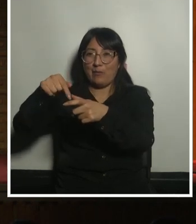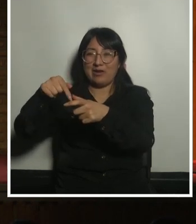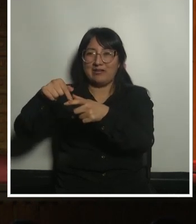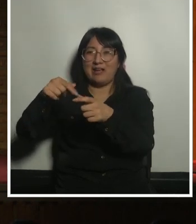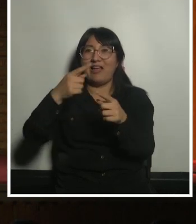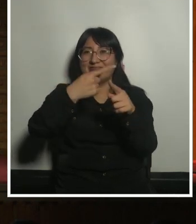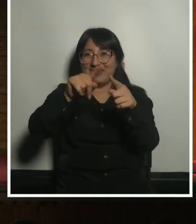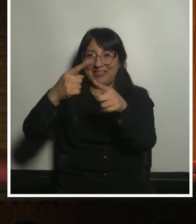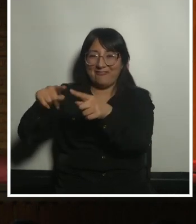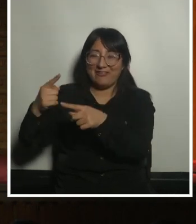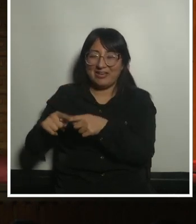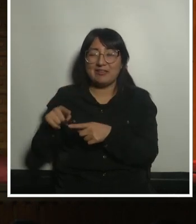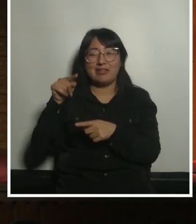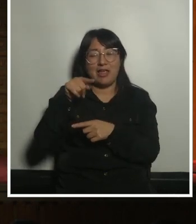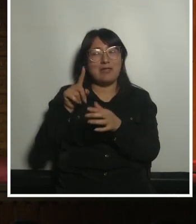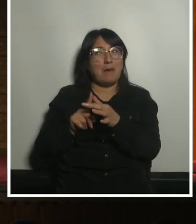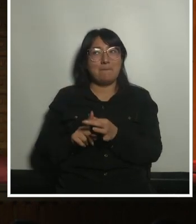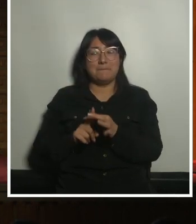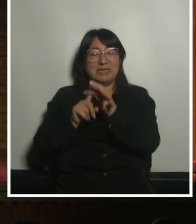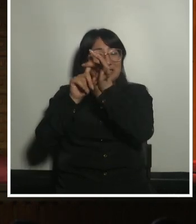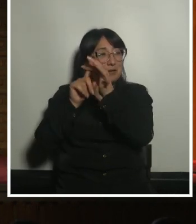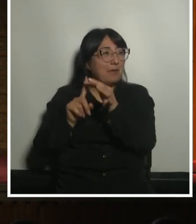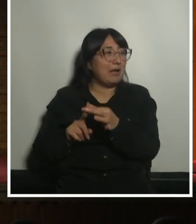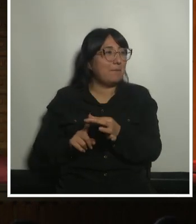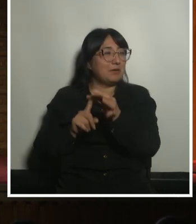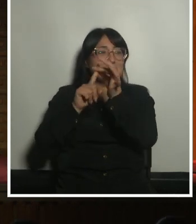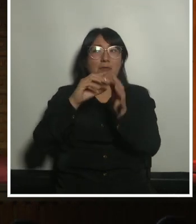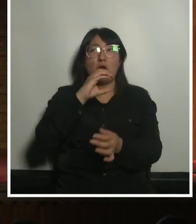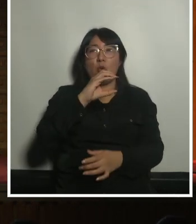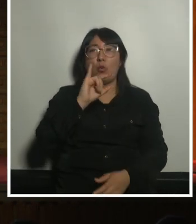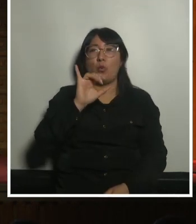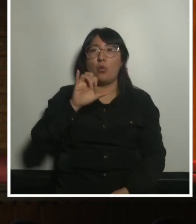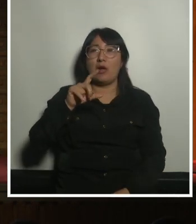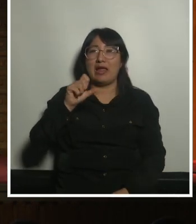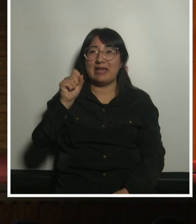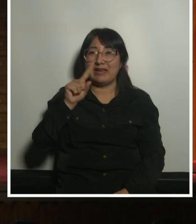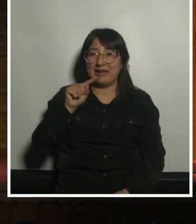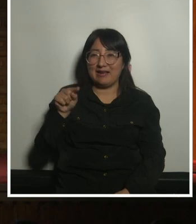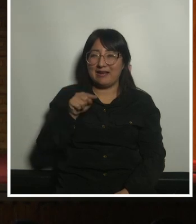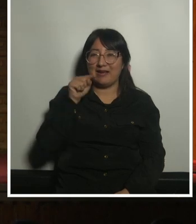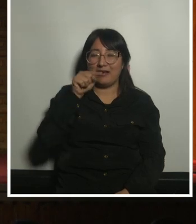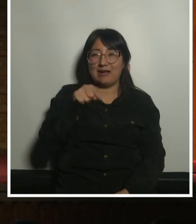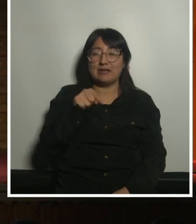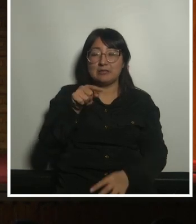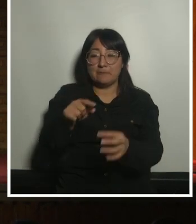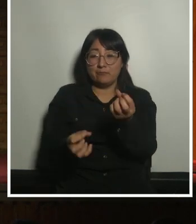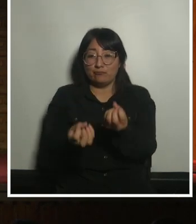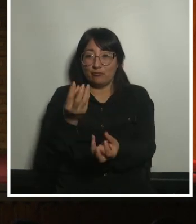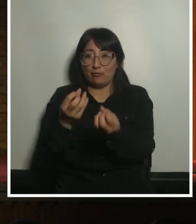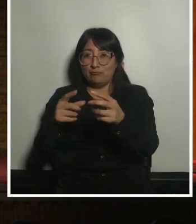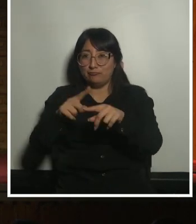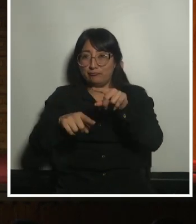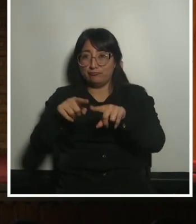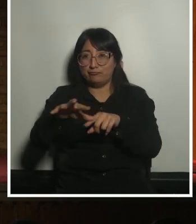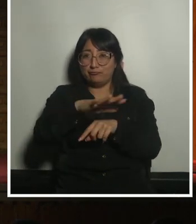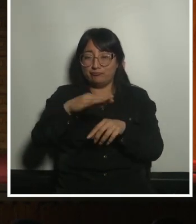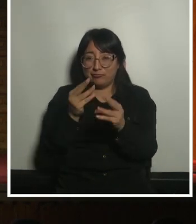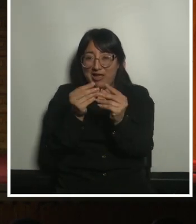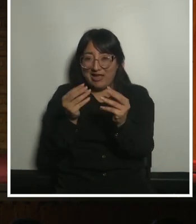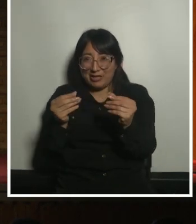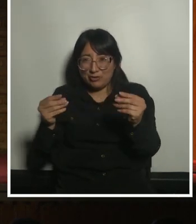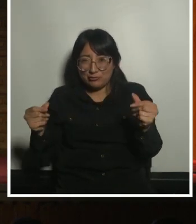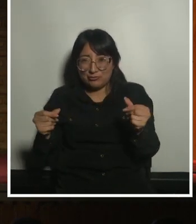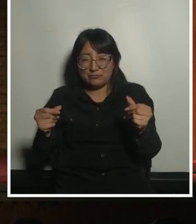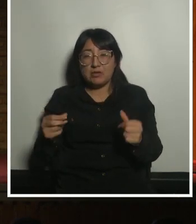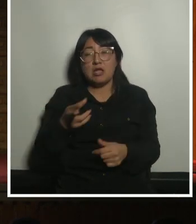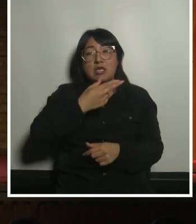hidrográficas, donde principalmente las principales cuencas son la fuente sedimentaria de nuestros litorales arenosos. Si